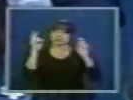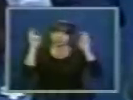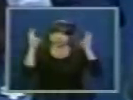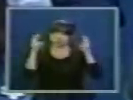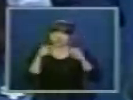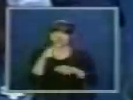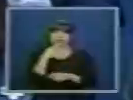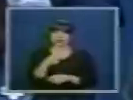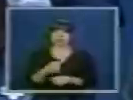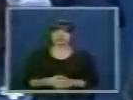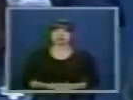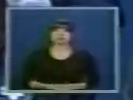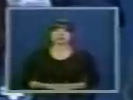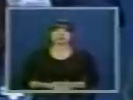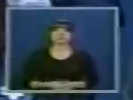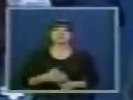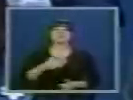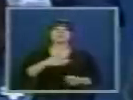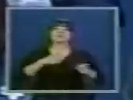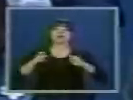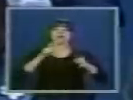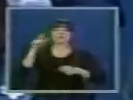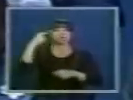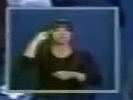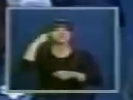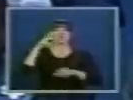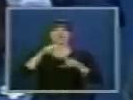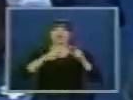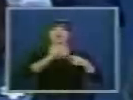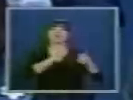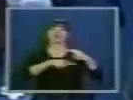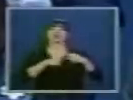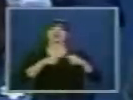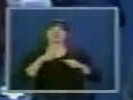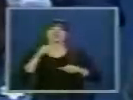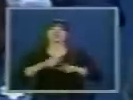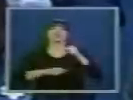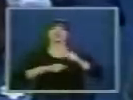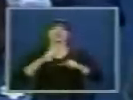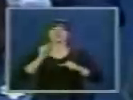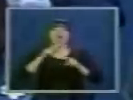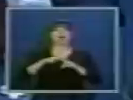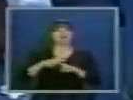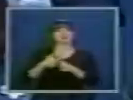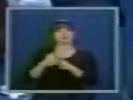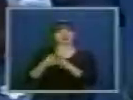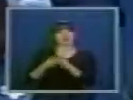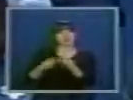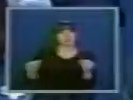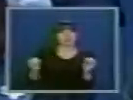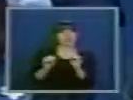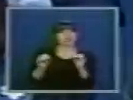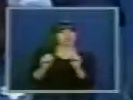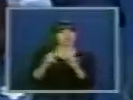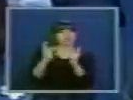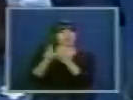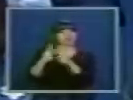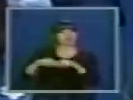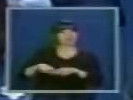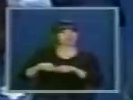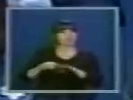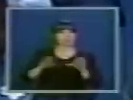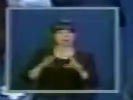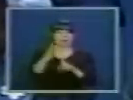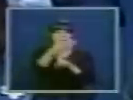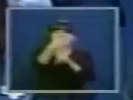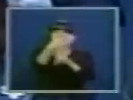cito, mi administración no procede de luchas ni se inaugura sobre las ruinas de ningún partido. Su